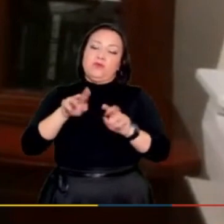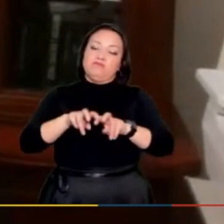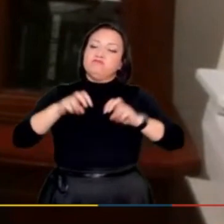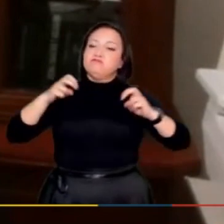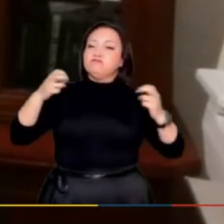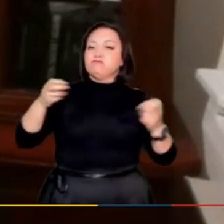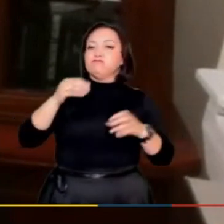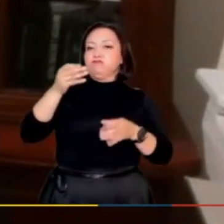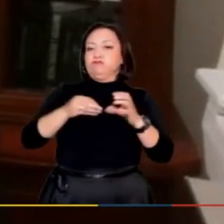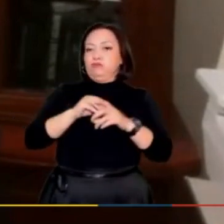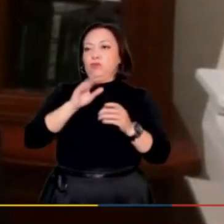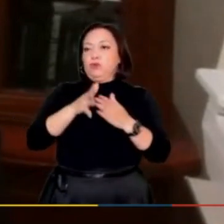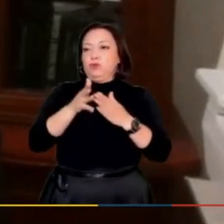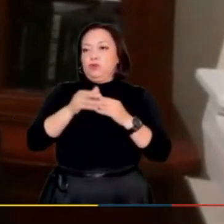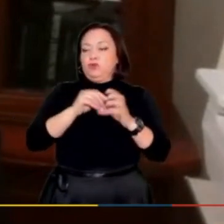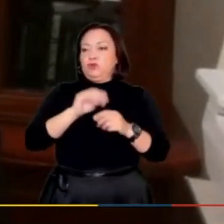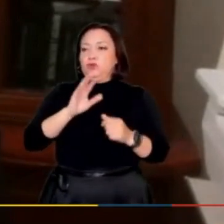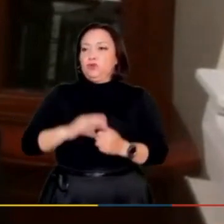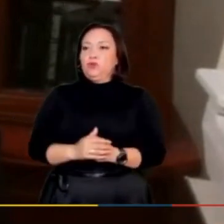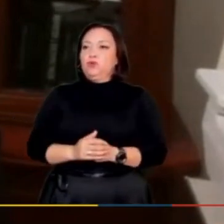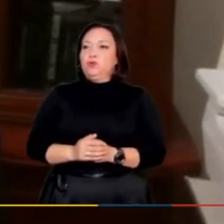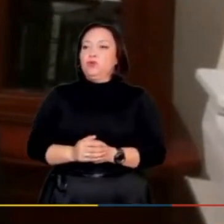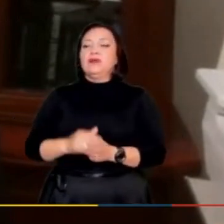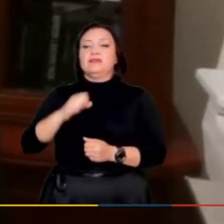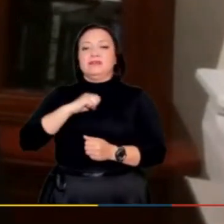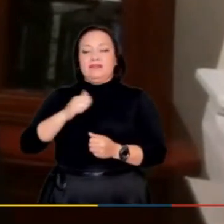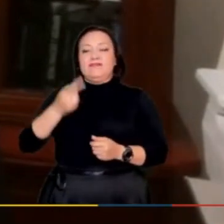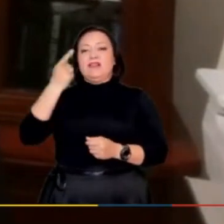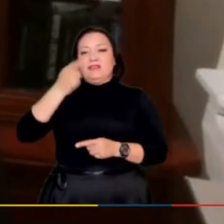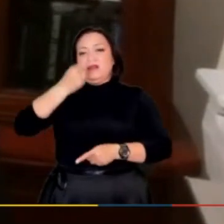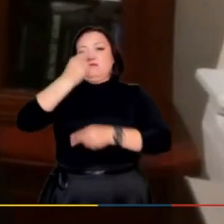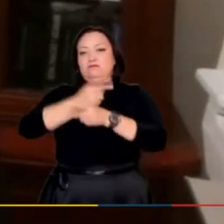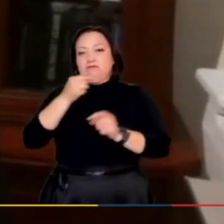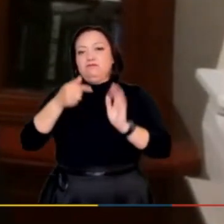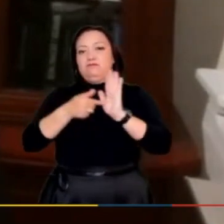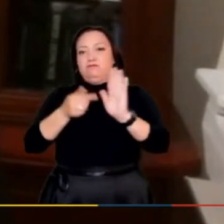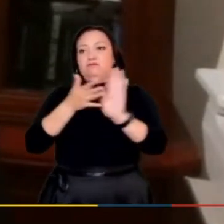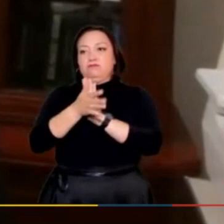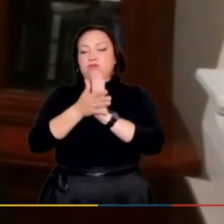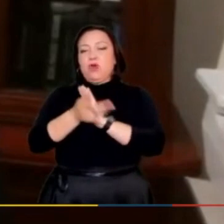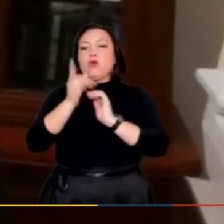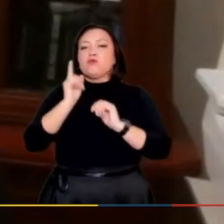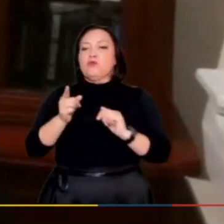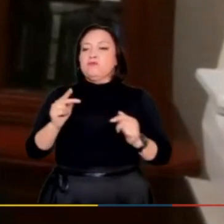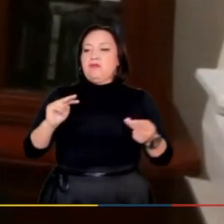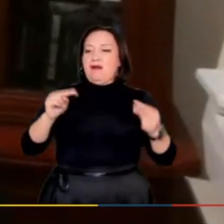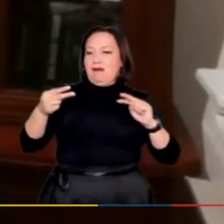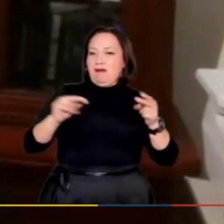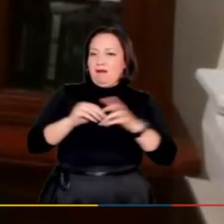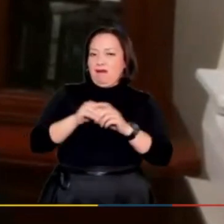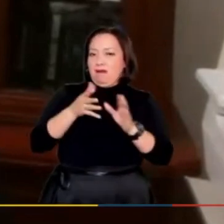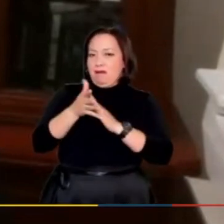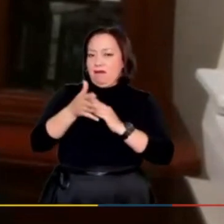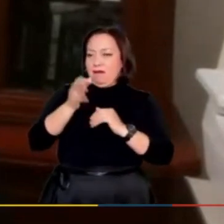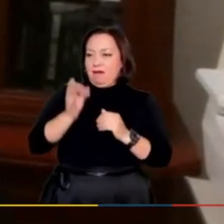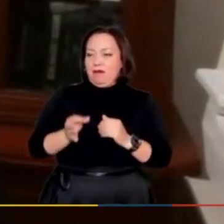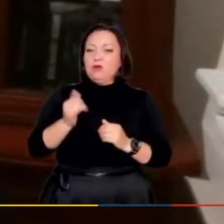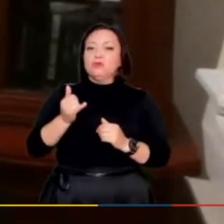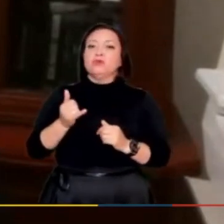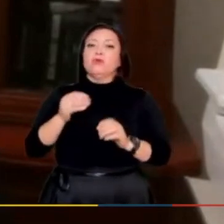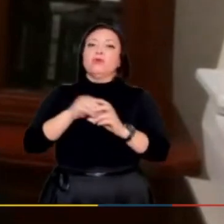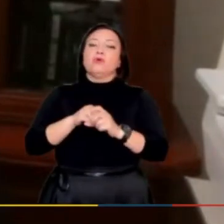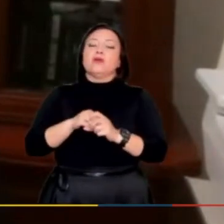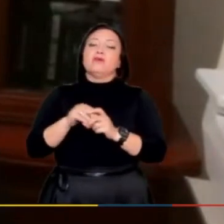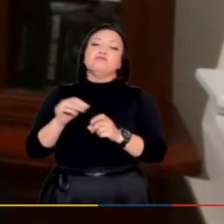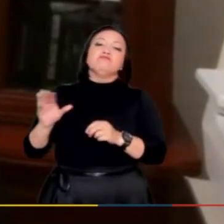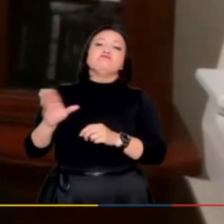ellos abordaron un incumplimiento en virtud a la ambivalencia de las comunicaciones que existió entre las